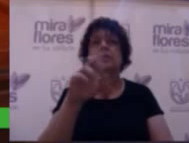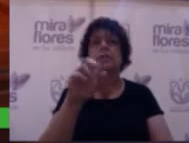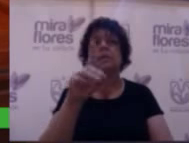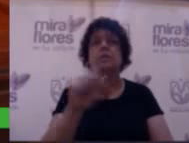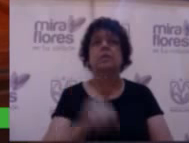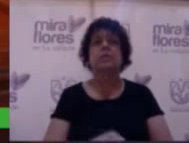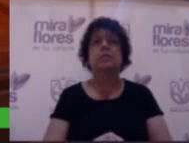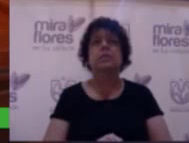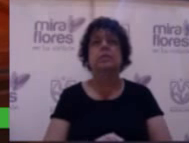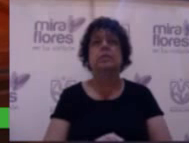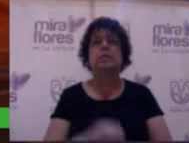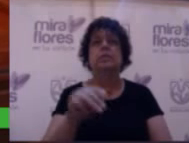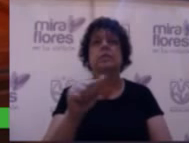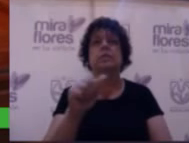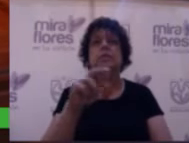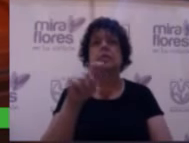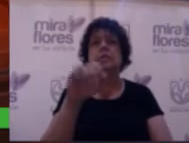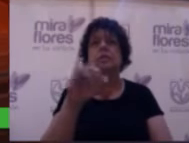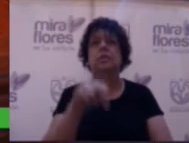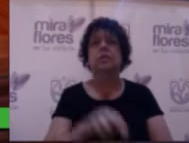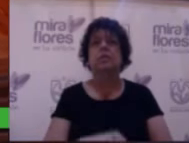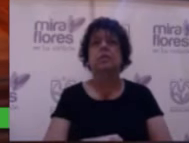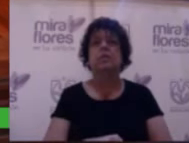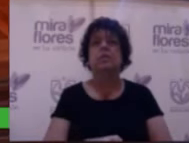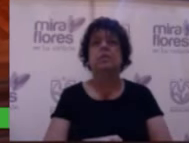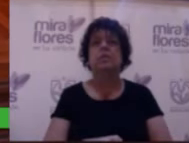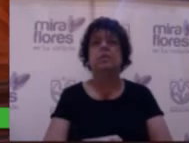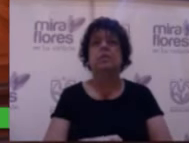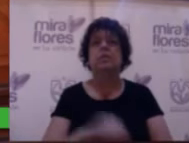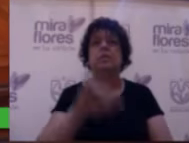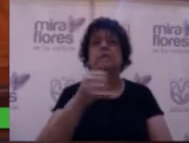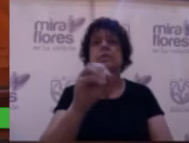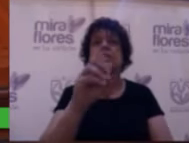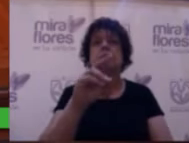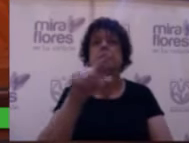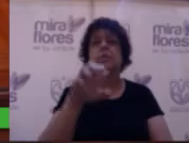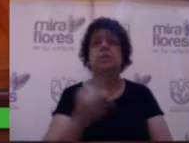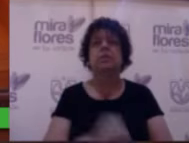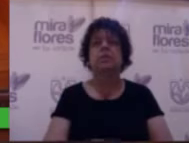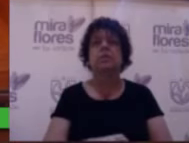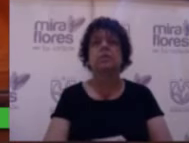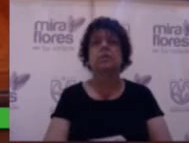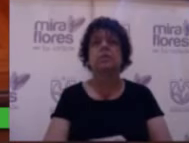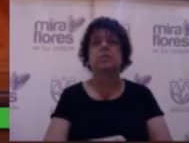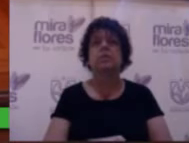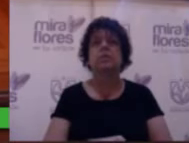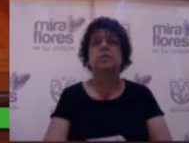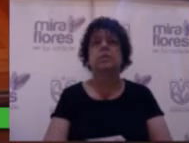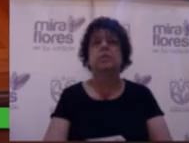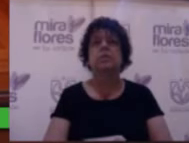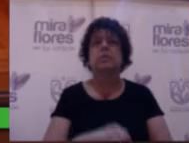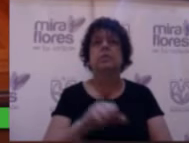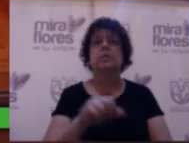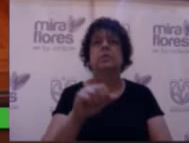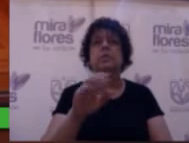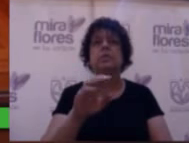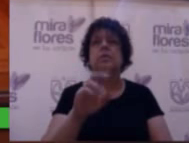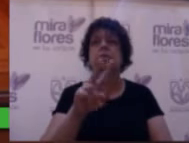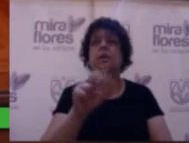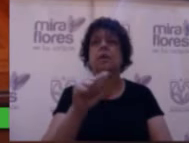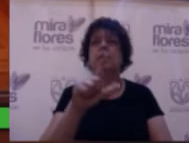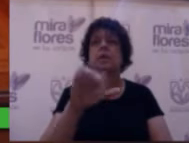Gabriel. Presente. Martín Marcial Bustamante Castro. Jorge Augusto de Albertis González del Río. Presente. Valia